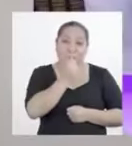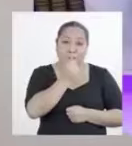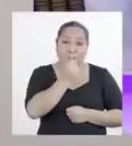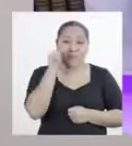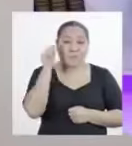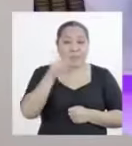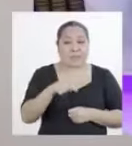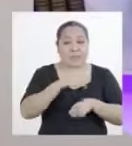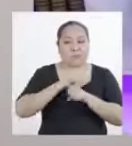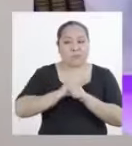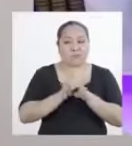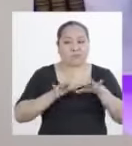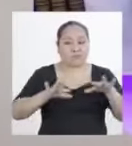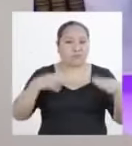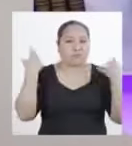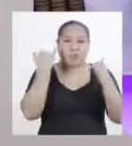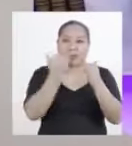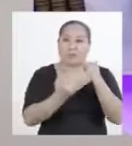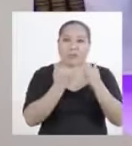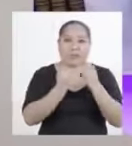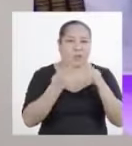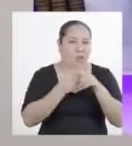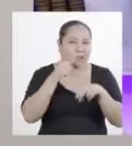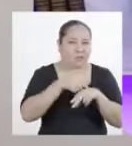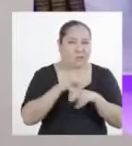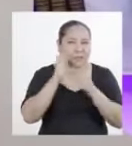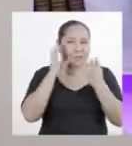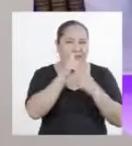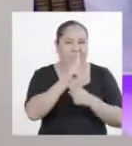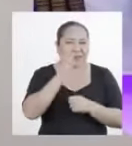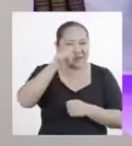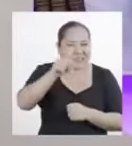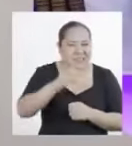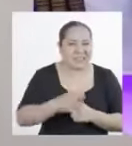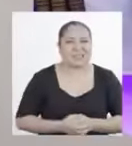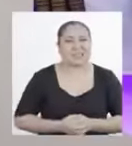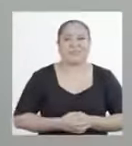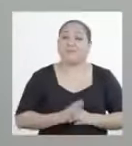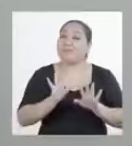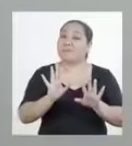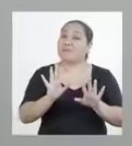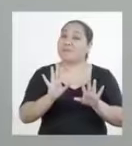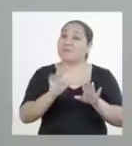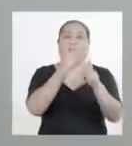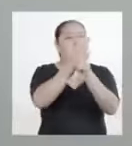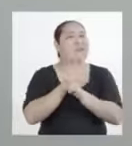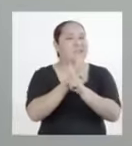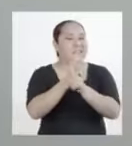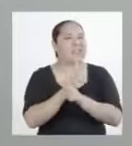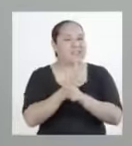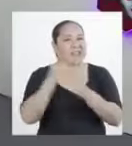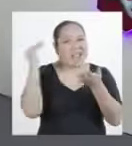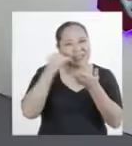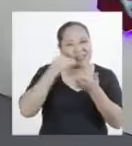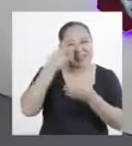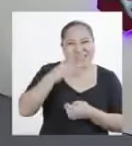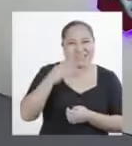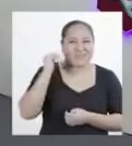Y tengamos paciencia Porque esta pandemia pasará pronto Aunque a veces no lo parezca Pero mientras tanto